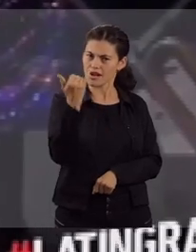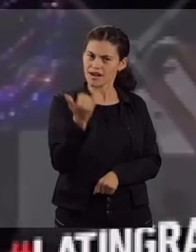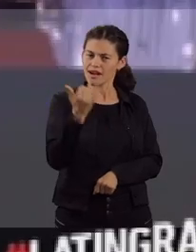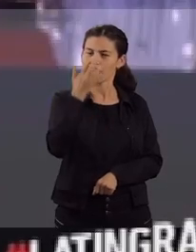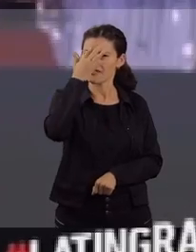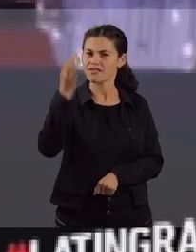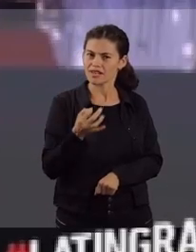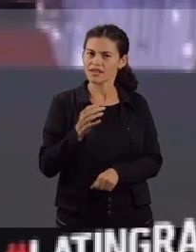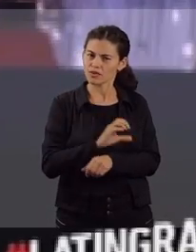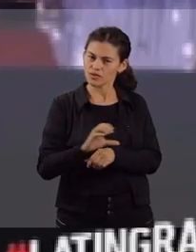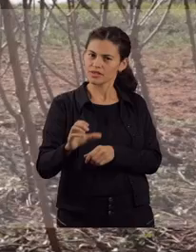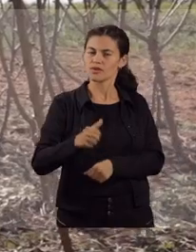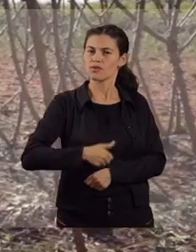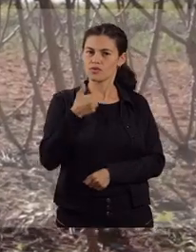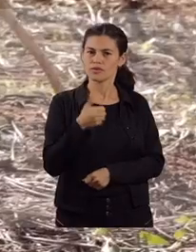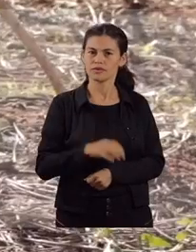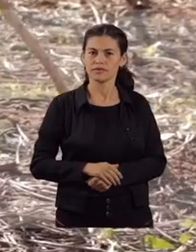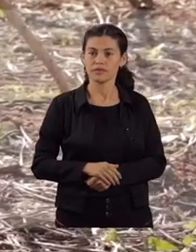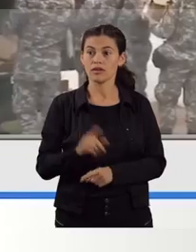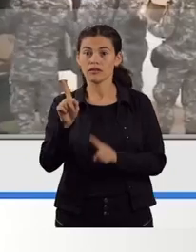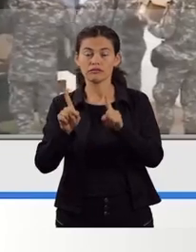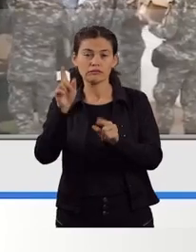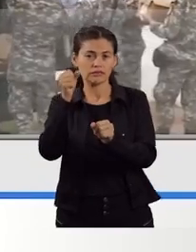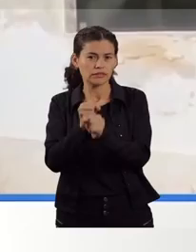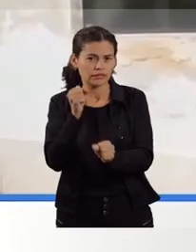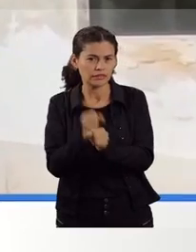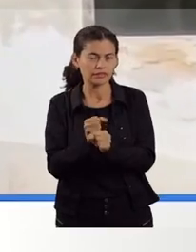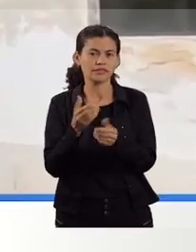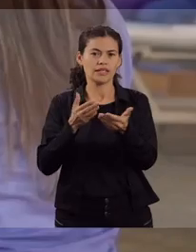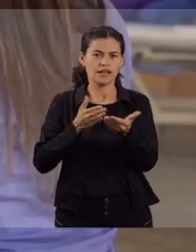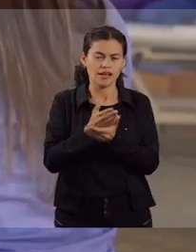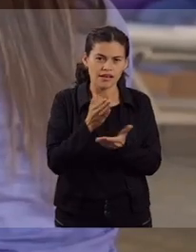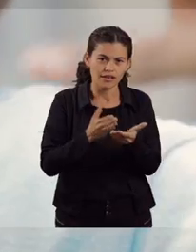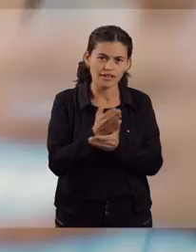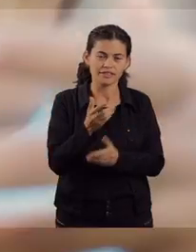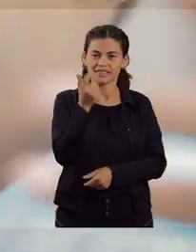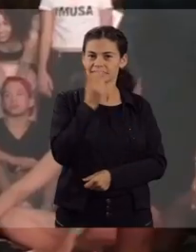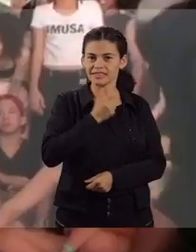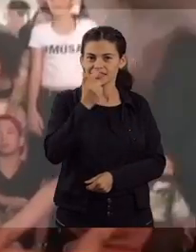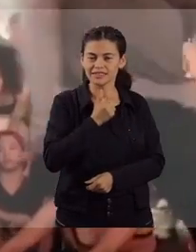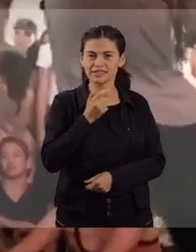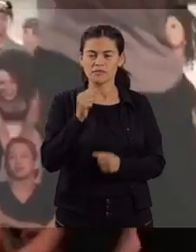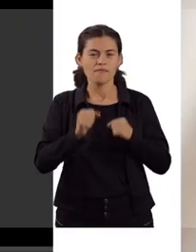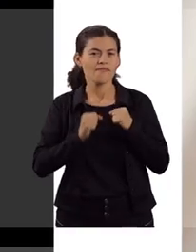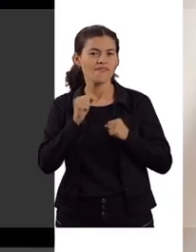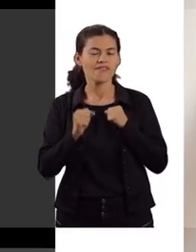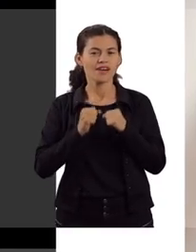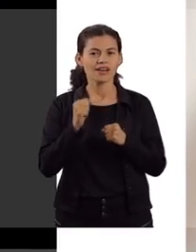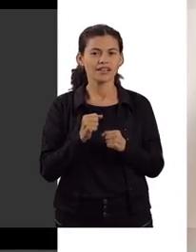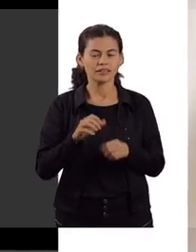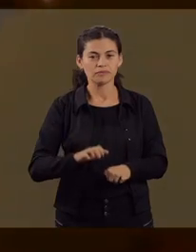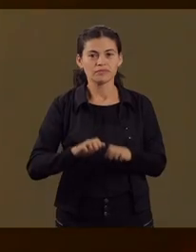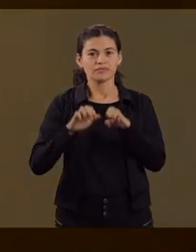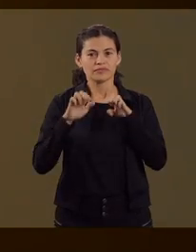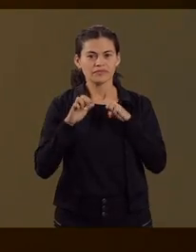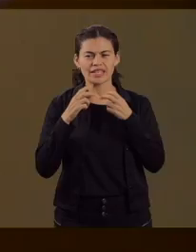sigue existiendo. Trabaja, ayuda, ríe, baila, se